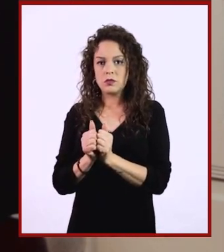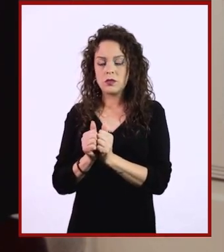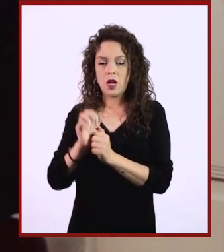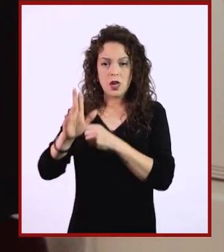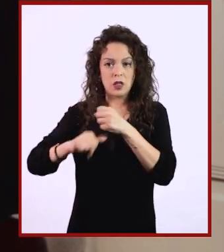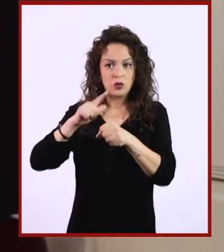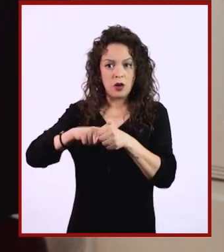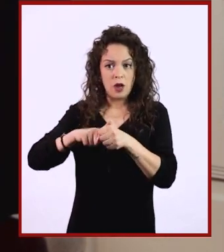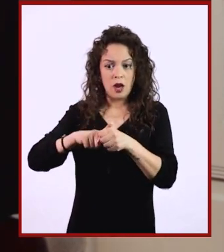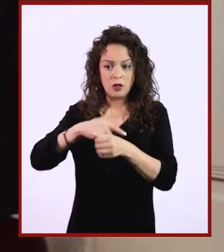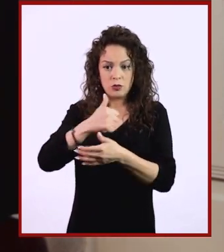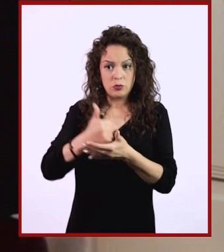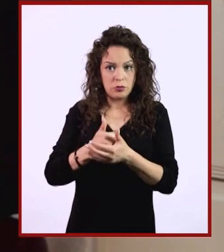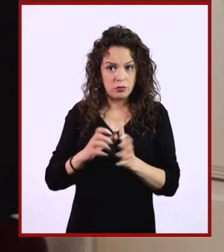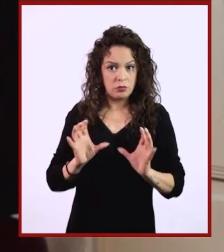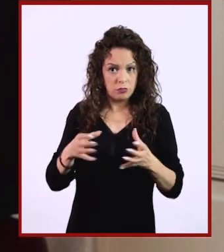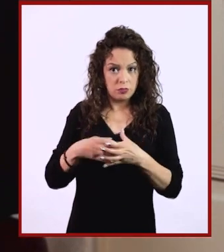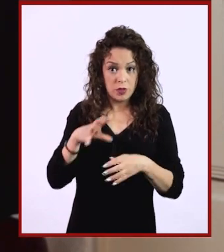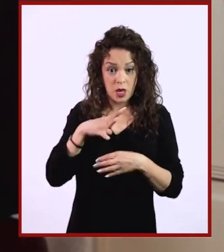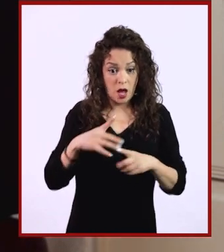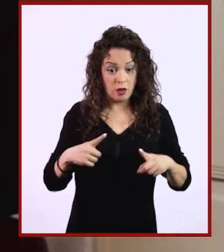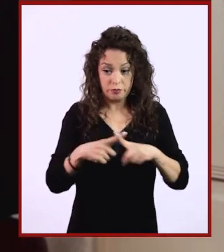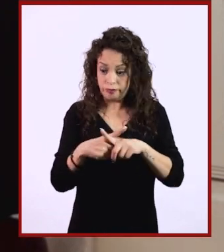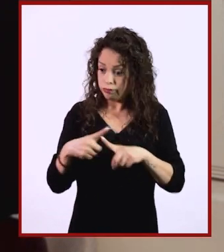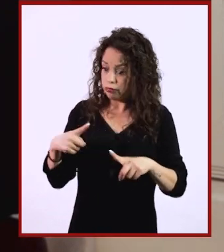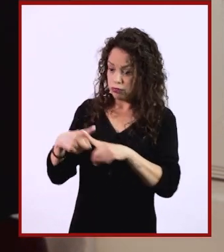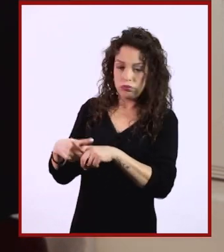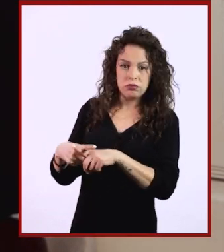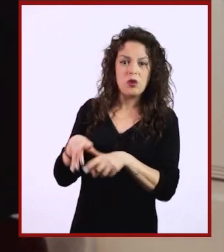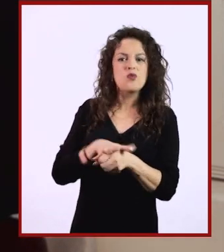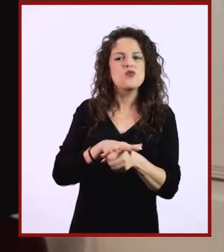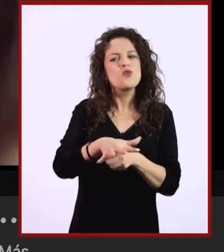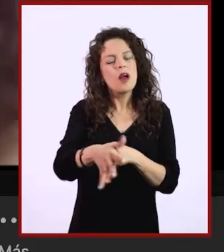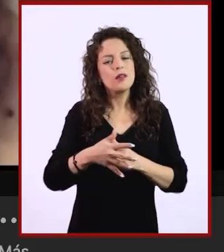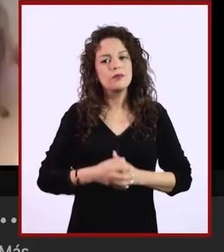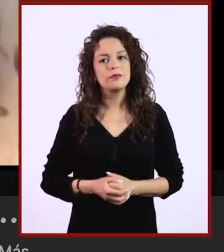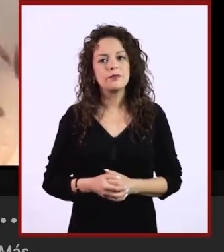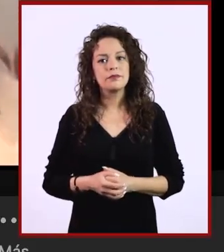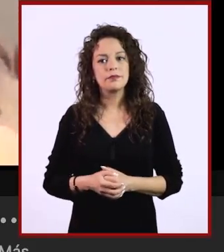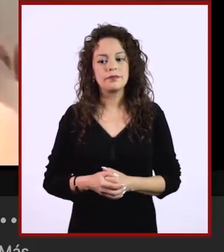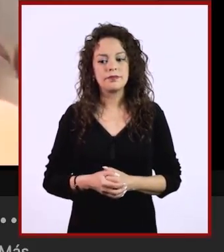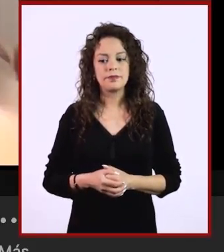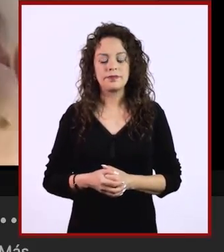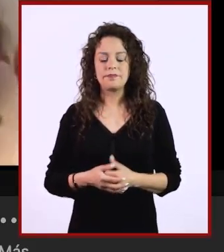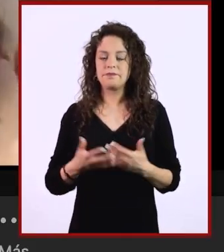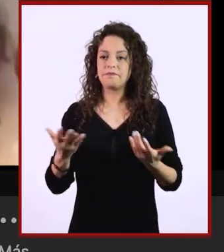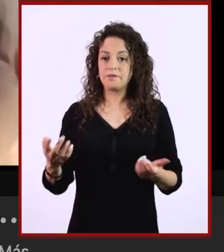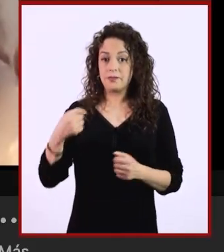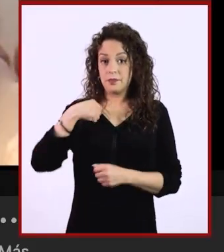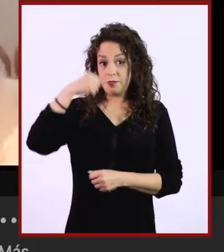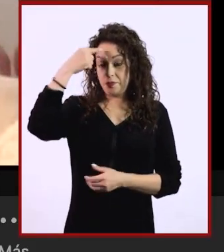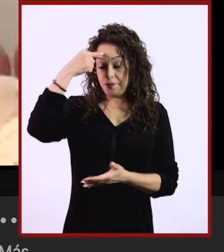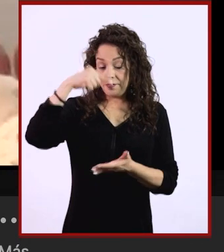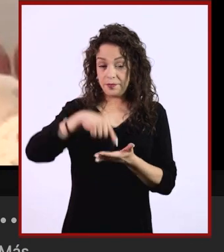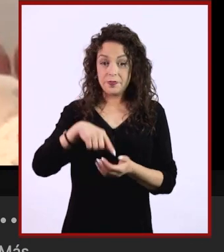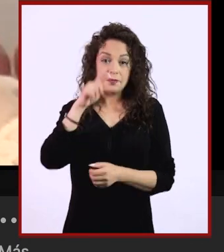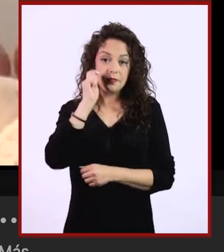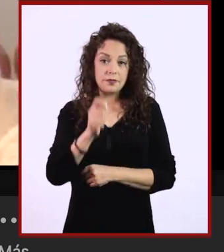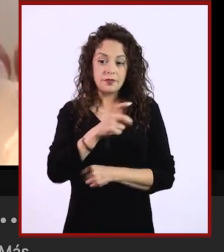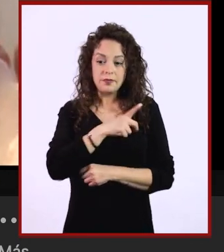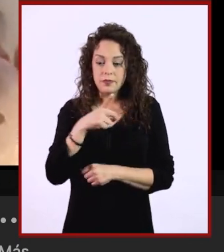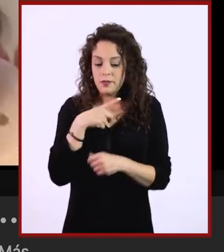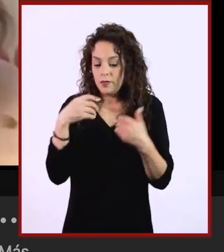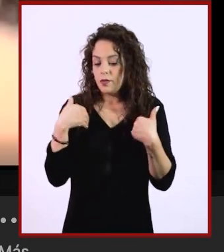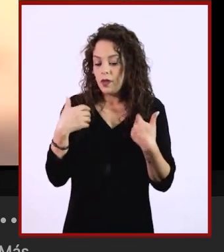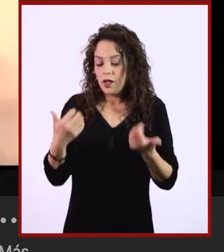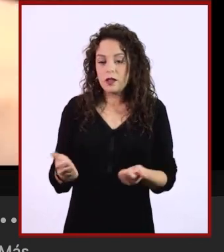en caso de contradicciones entre ciudadanía global y ciudadanía nacional? Creo yo que aquí hay que tomar en cuenta un poco el